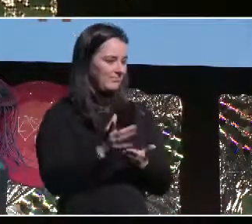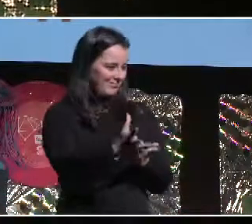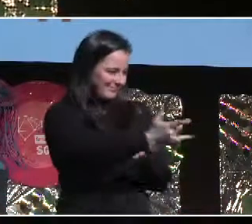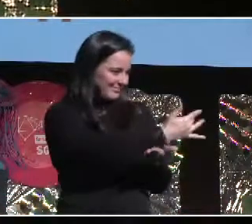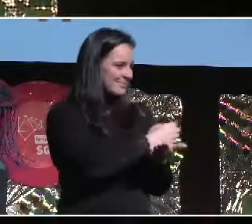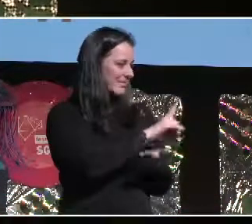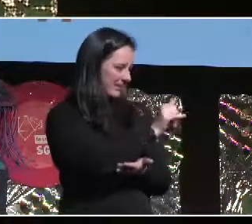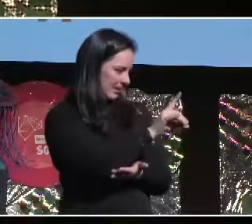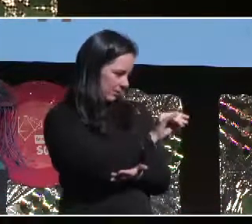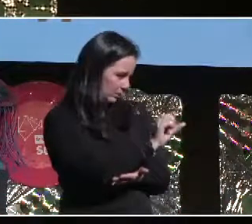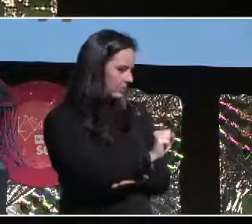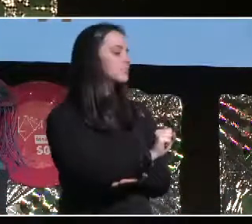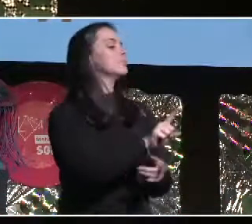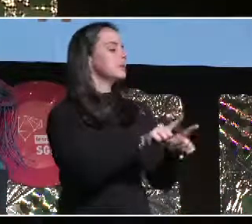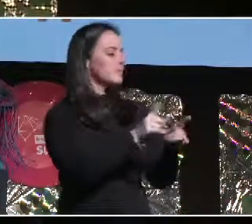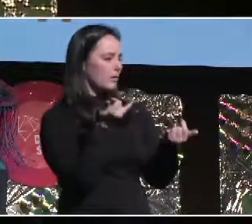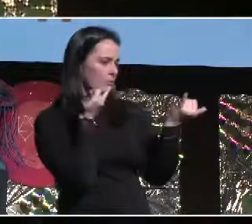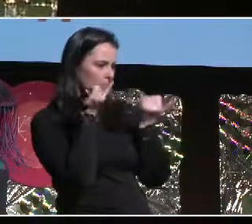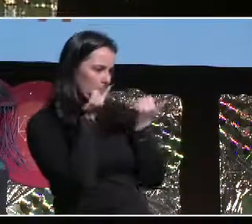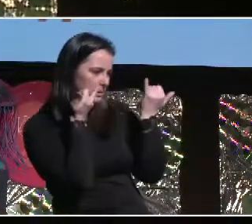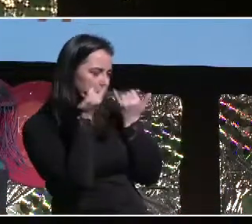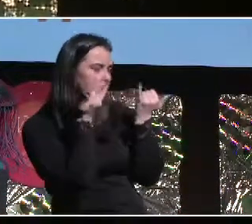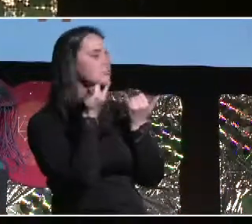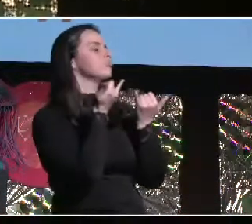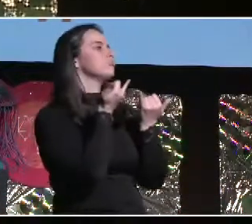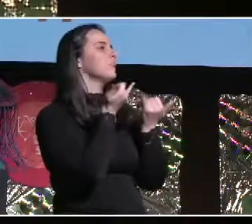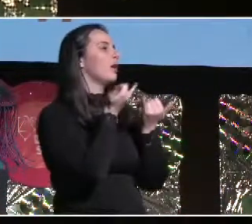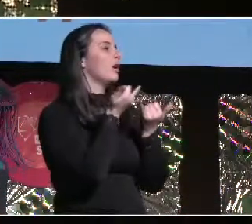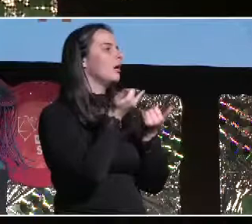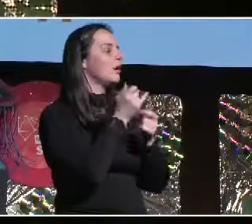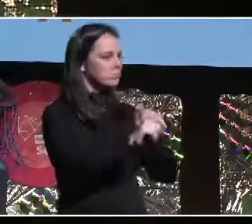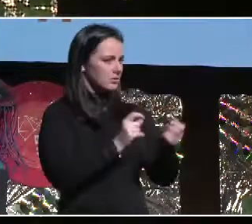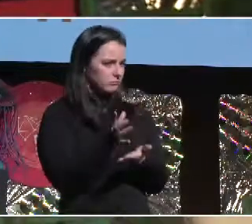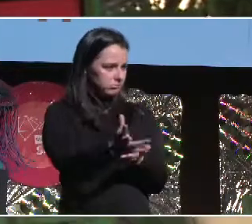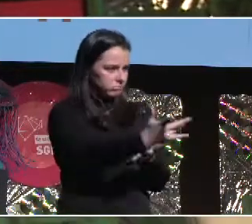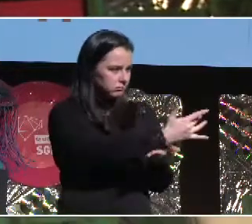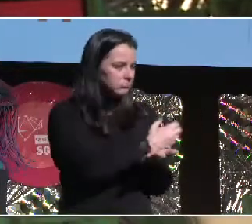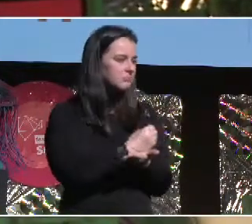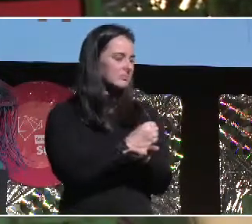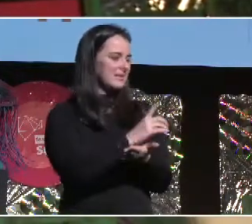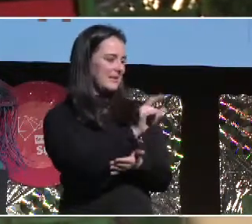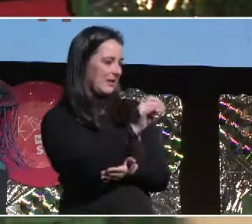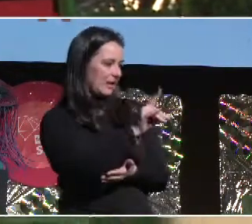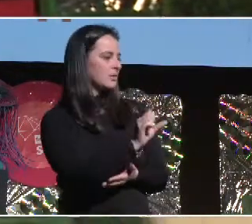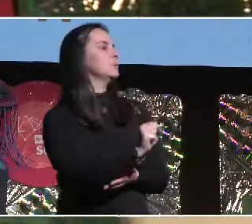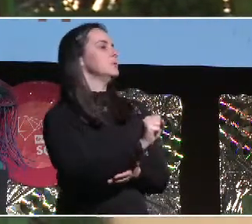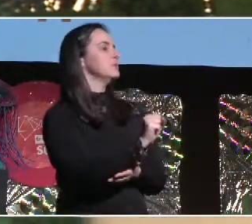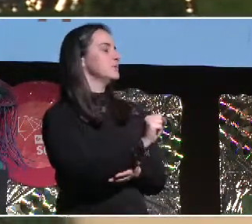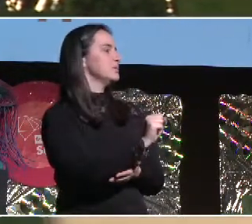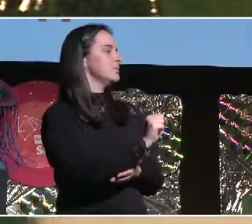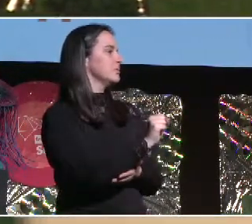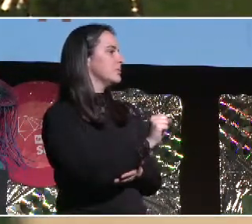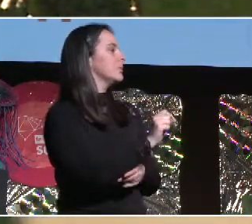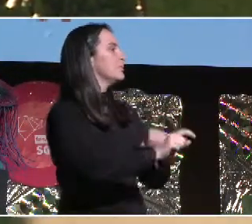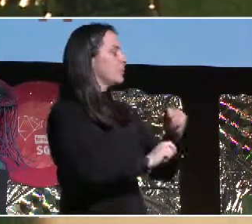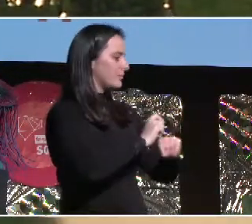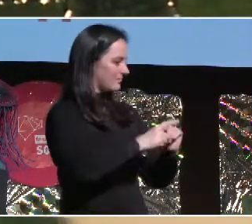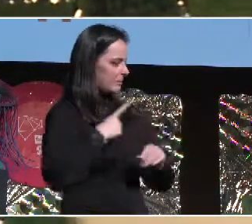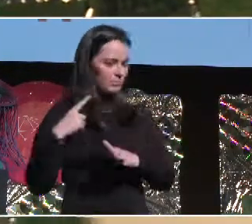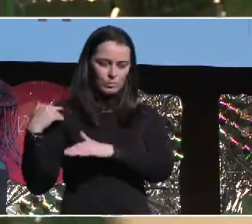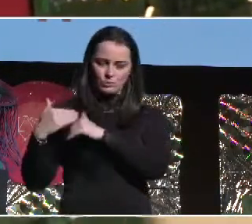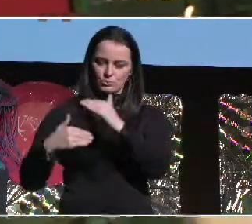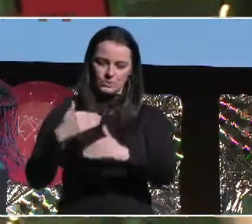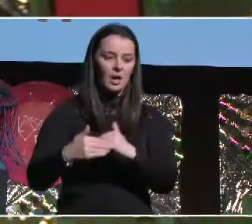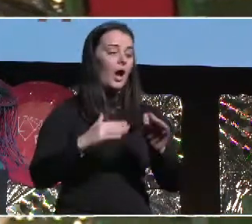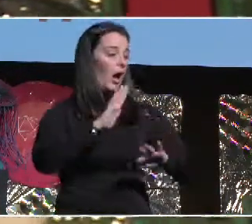datos generados por los ciudadanos. Queríamos que con los datos pudieran hacer un seguimiento de los ODS, ese era uno de